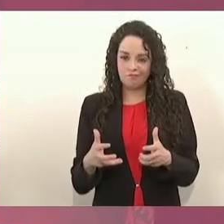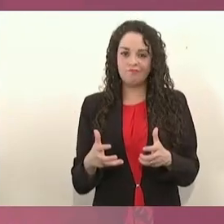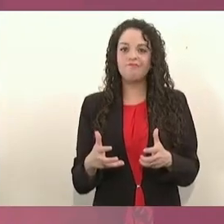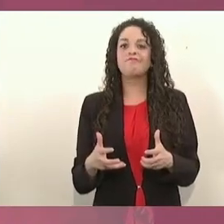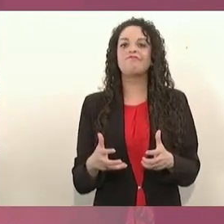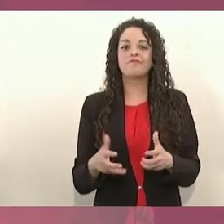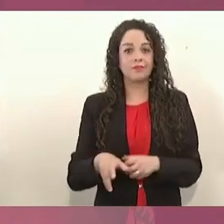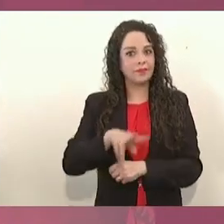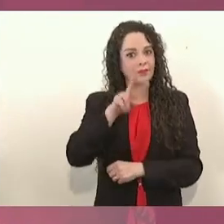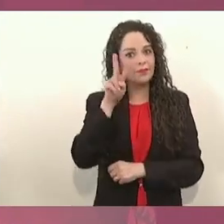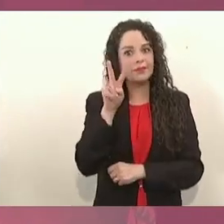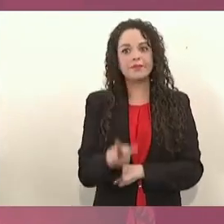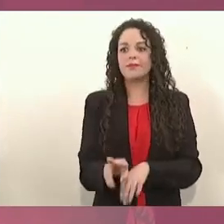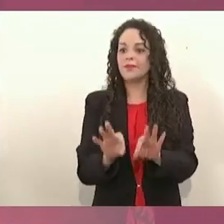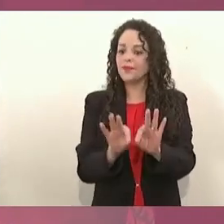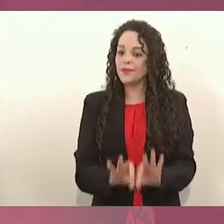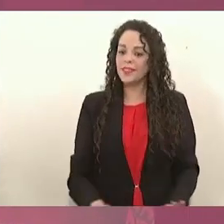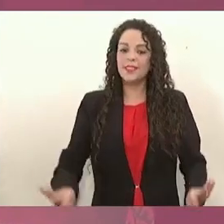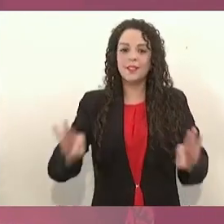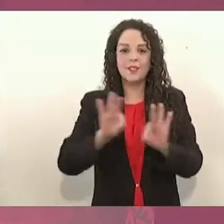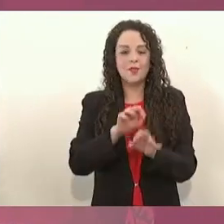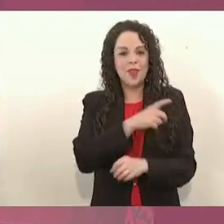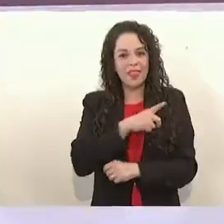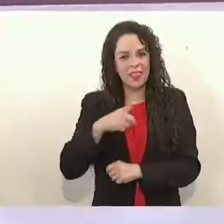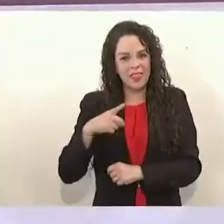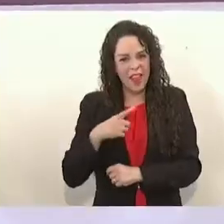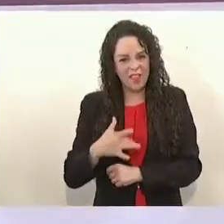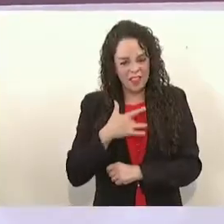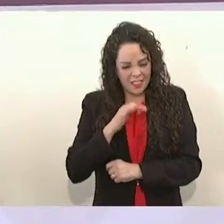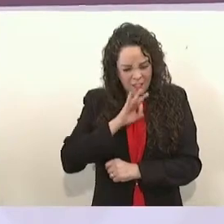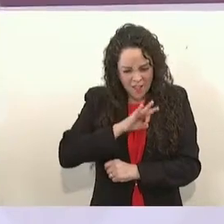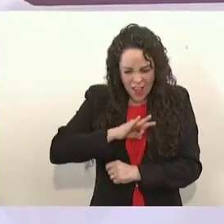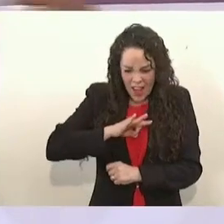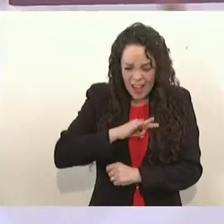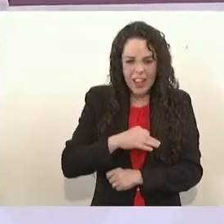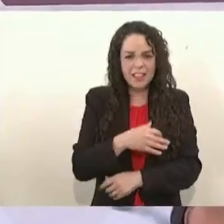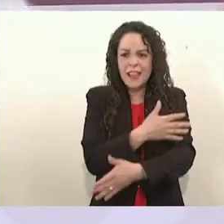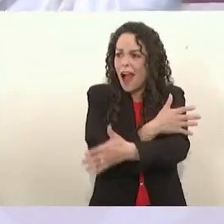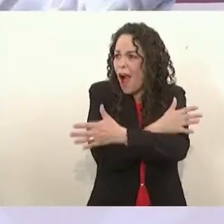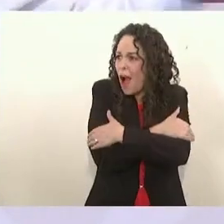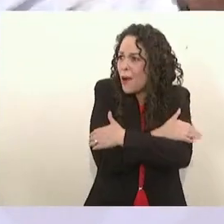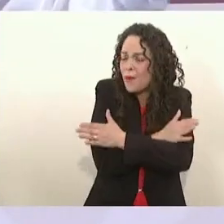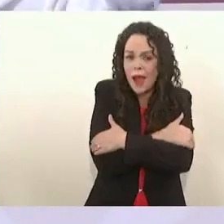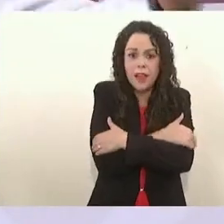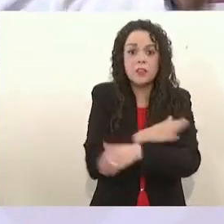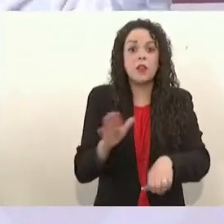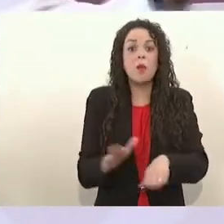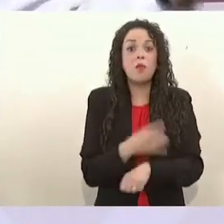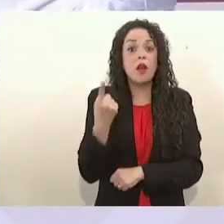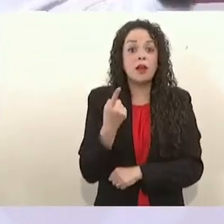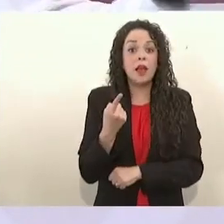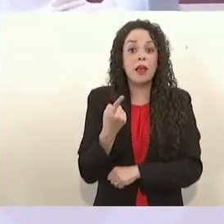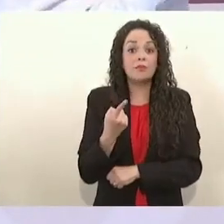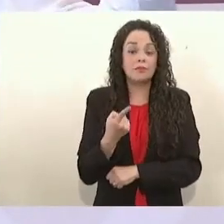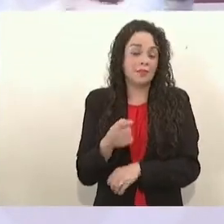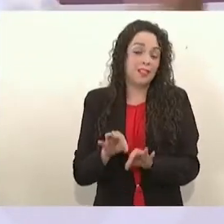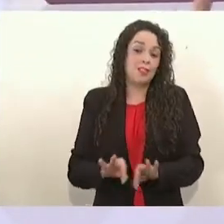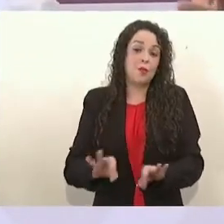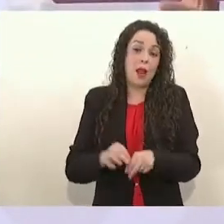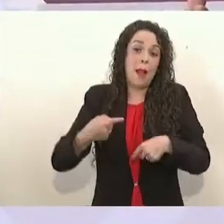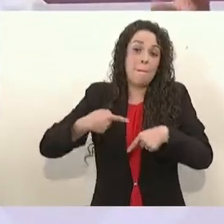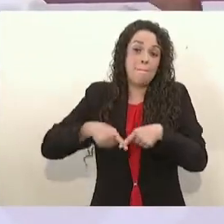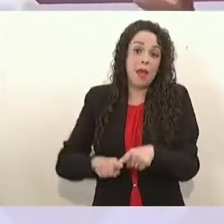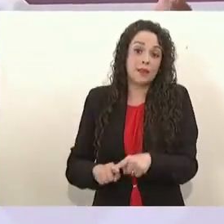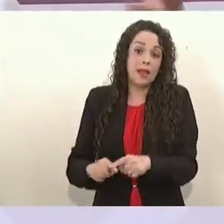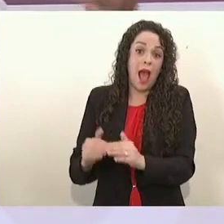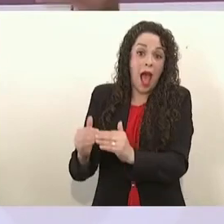de abrazarnos y felicitarnos. Lo estamos haciendo de abajo, desde abajo, entre